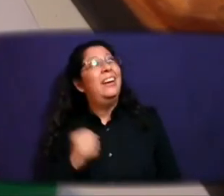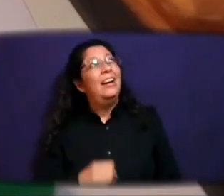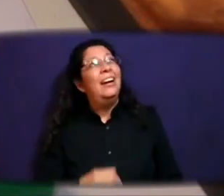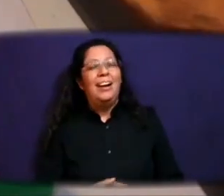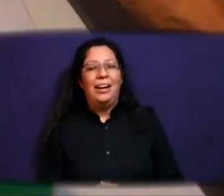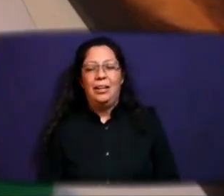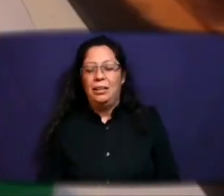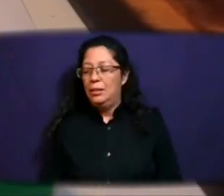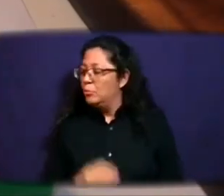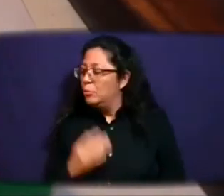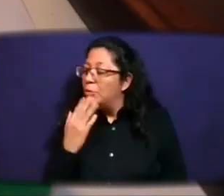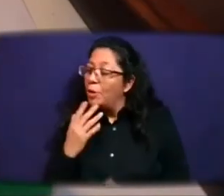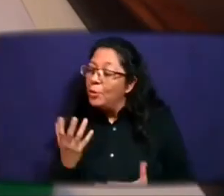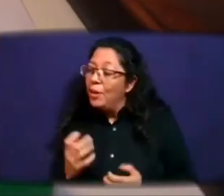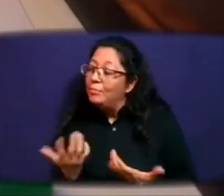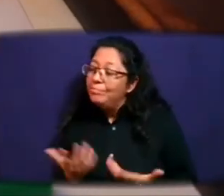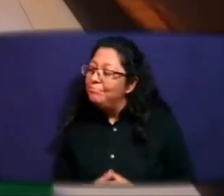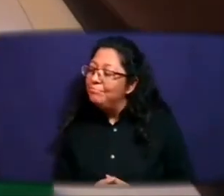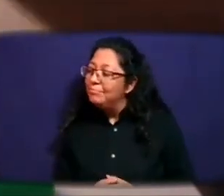What color do you want to do that?